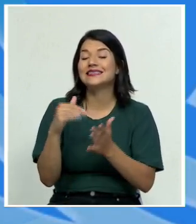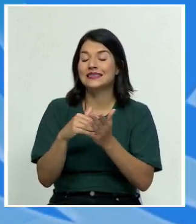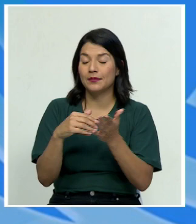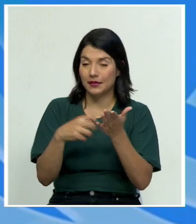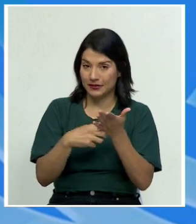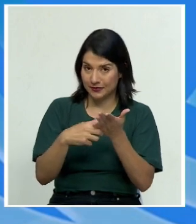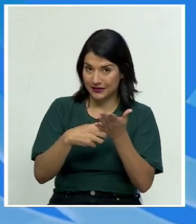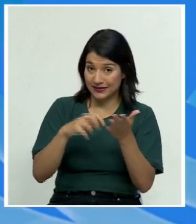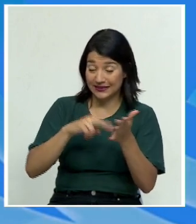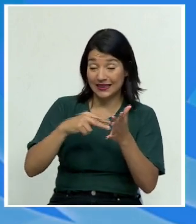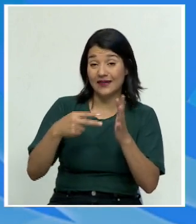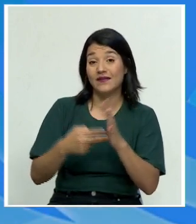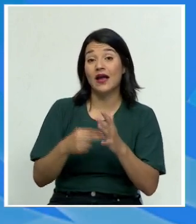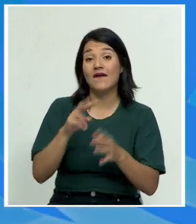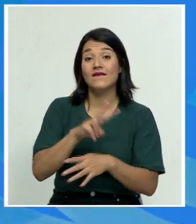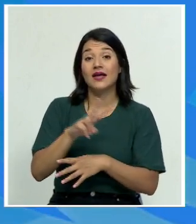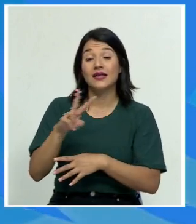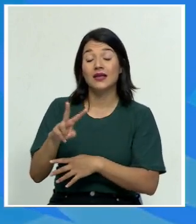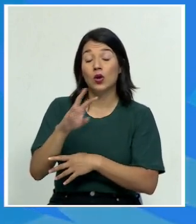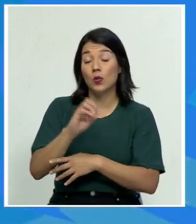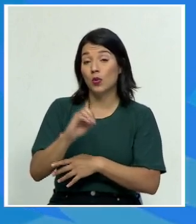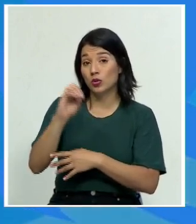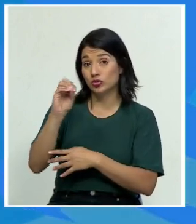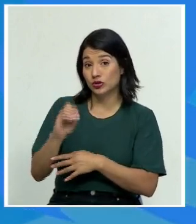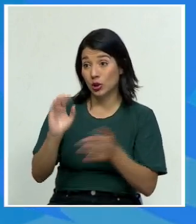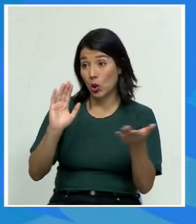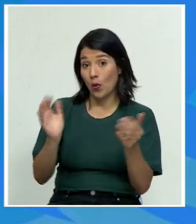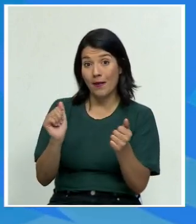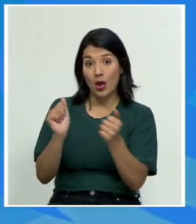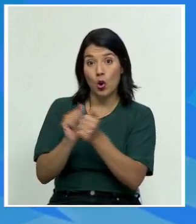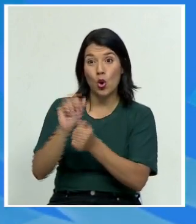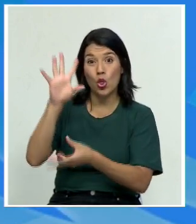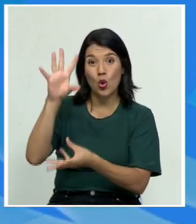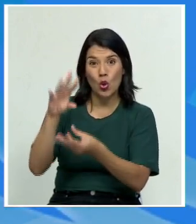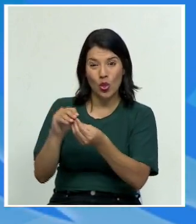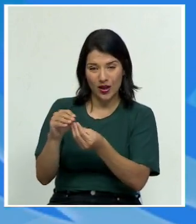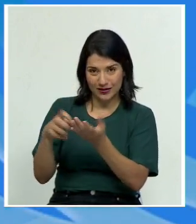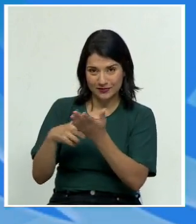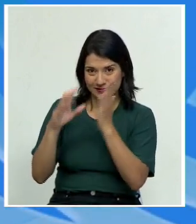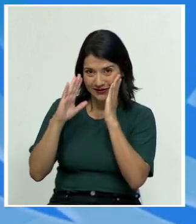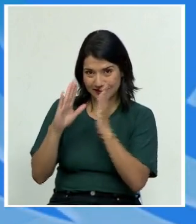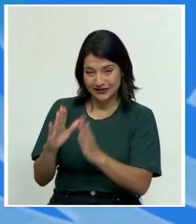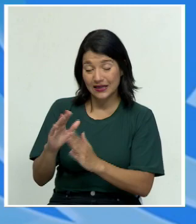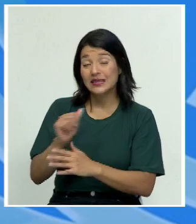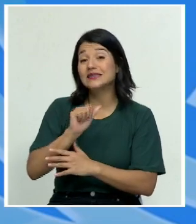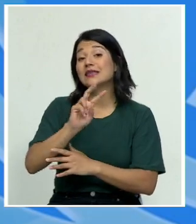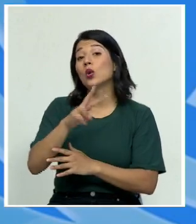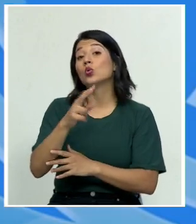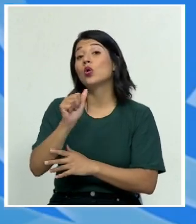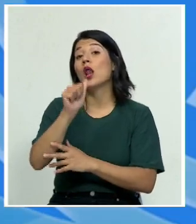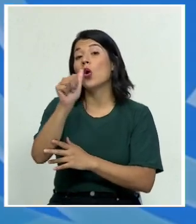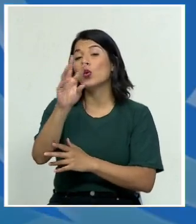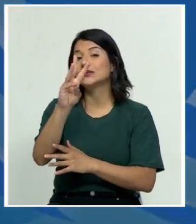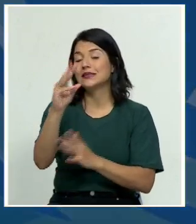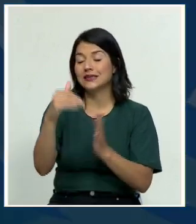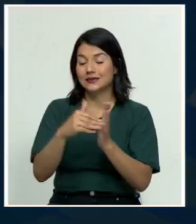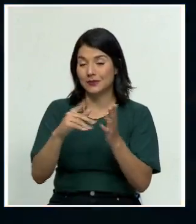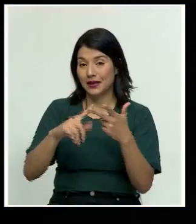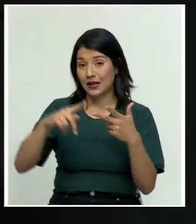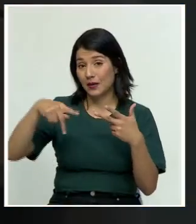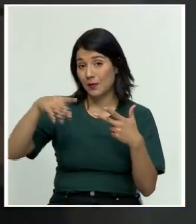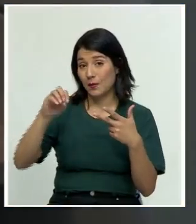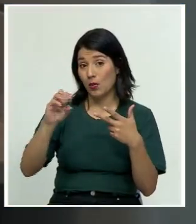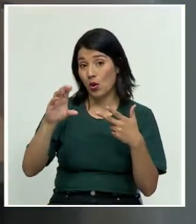cual equivale a un 22% del total del país. Le sigue Alajuela con 6.000 casos y Pocosí con casi